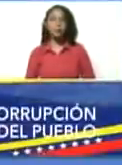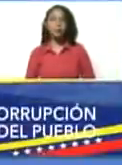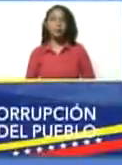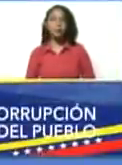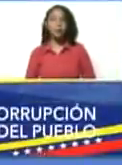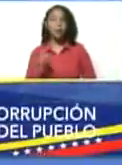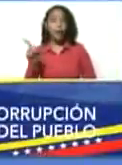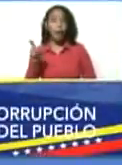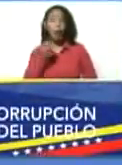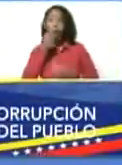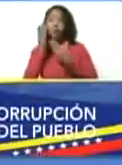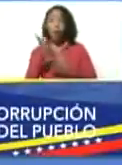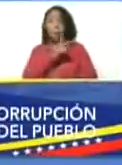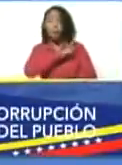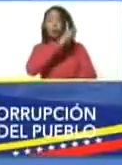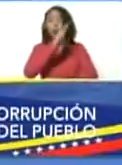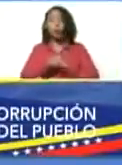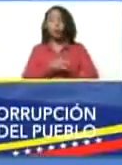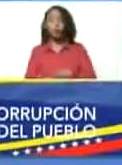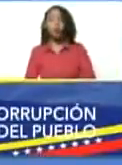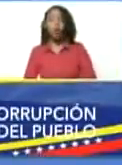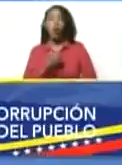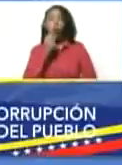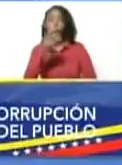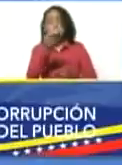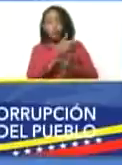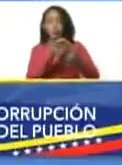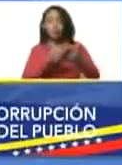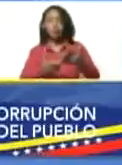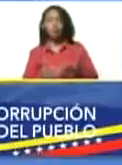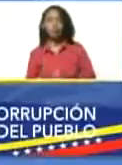es buen poeta, buen escritor.